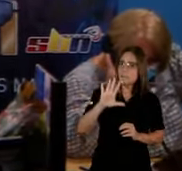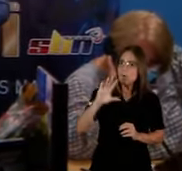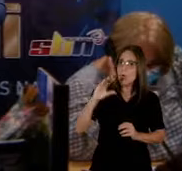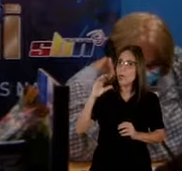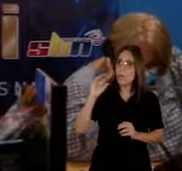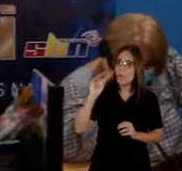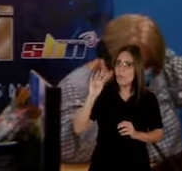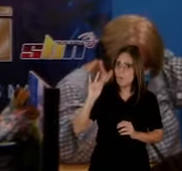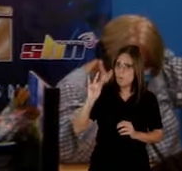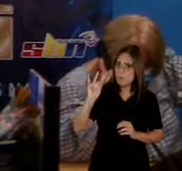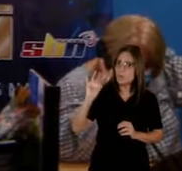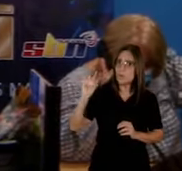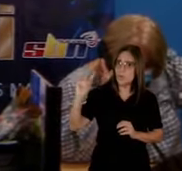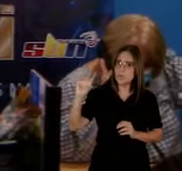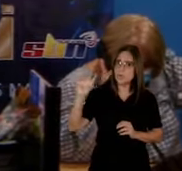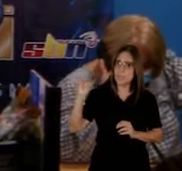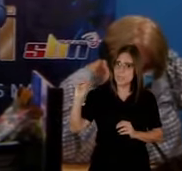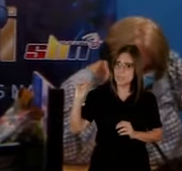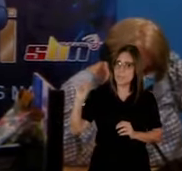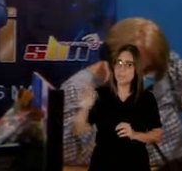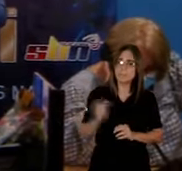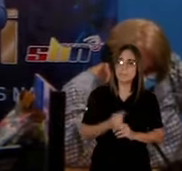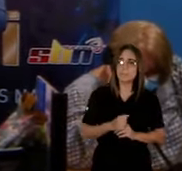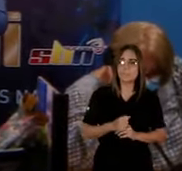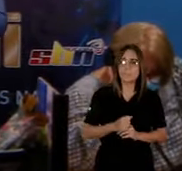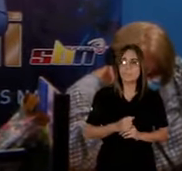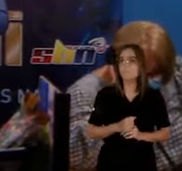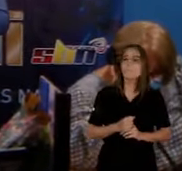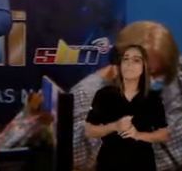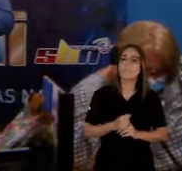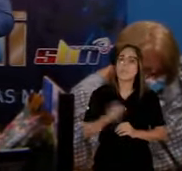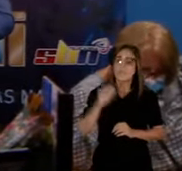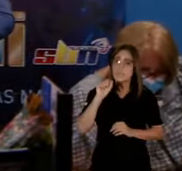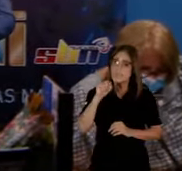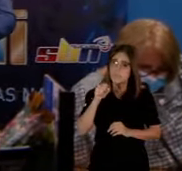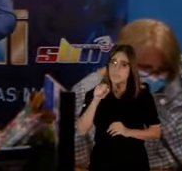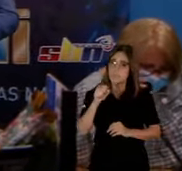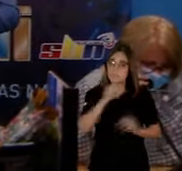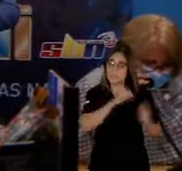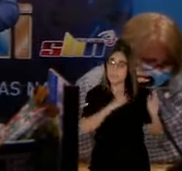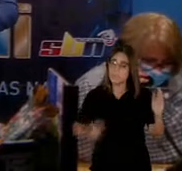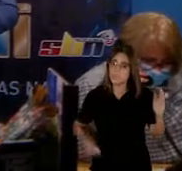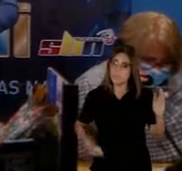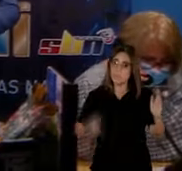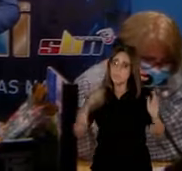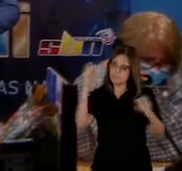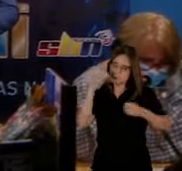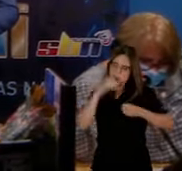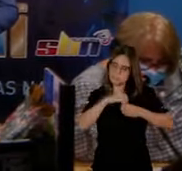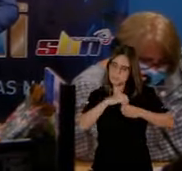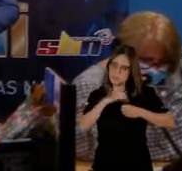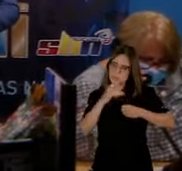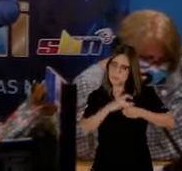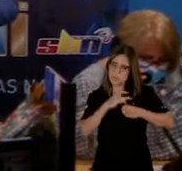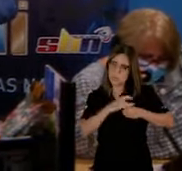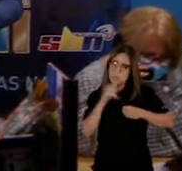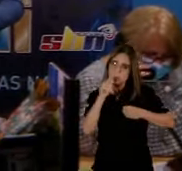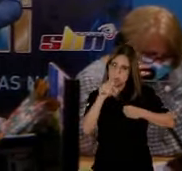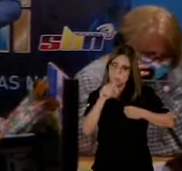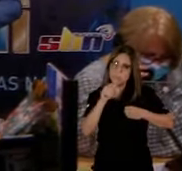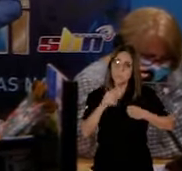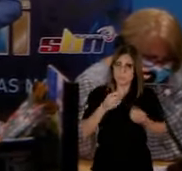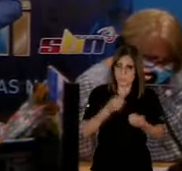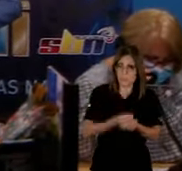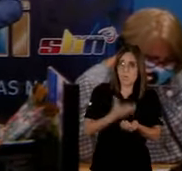787-730-5880. Y si porque el Señor ha puesto en tu corazón ofrendar y colaborar para este ministerio, lo puedes hacer ahora